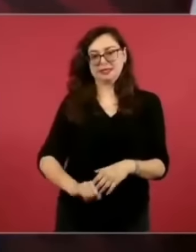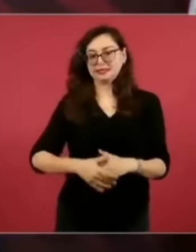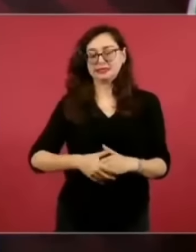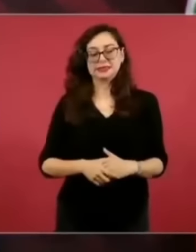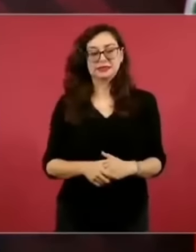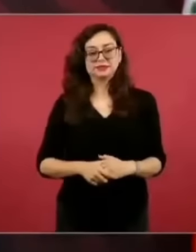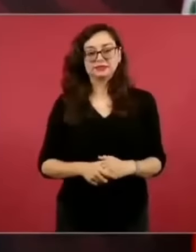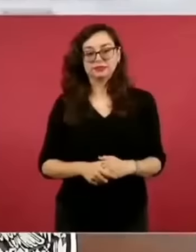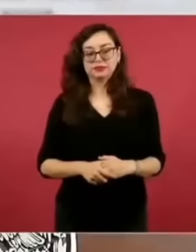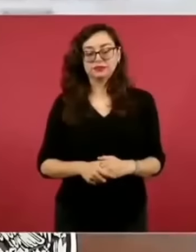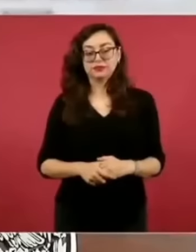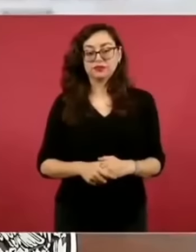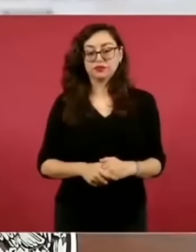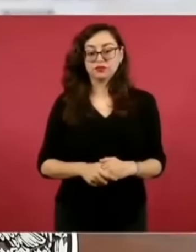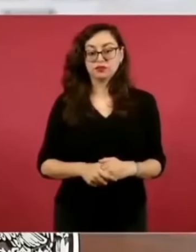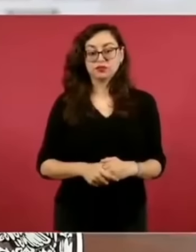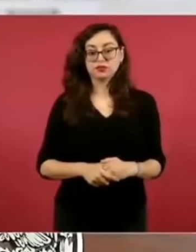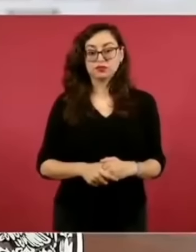de